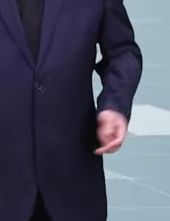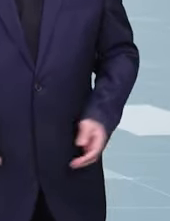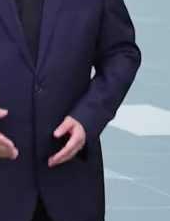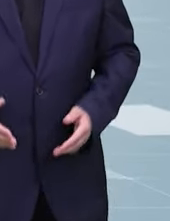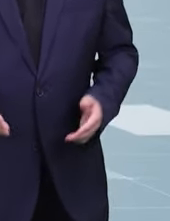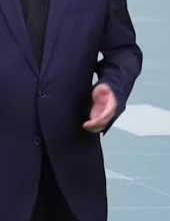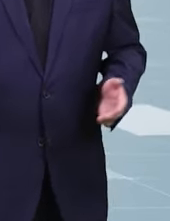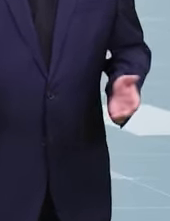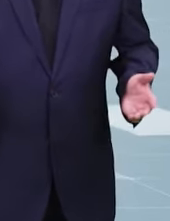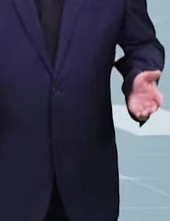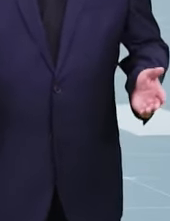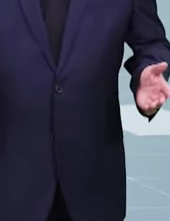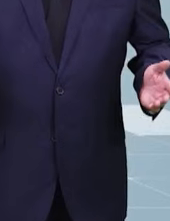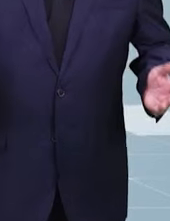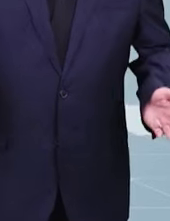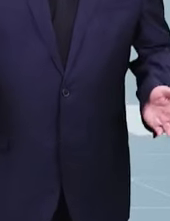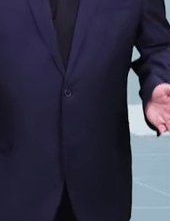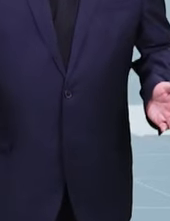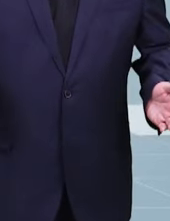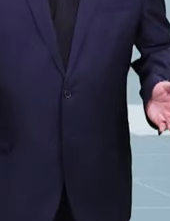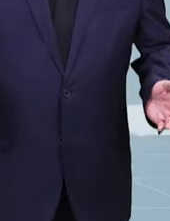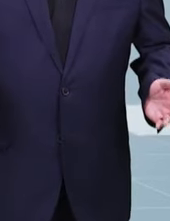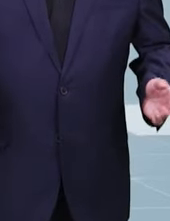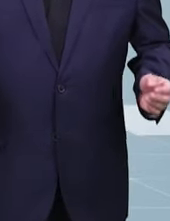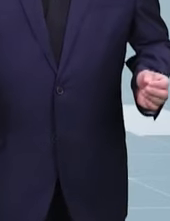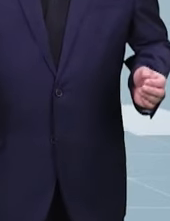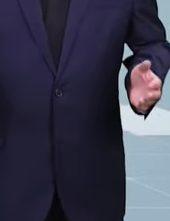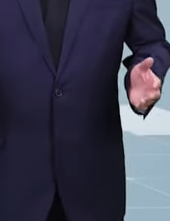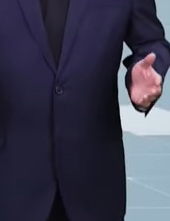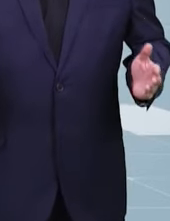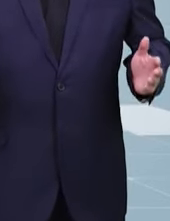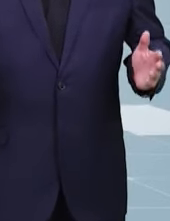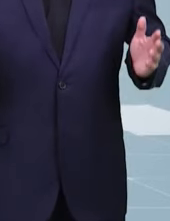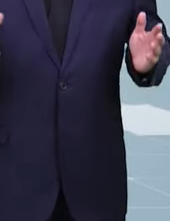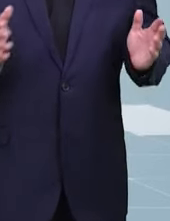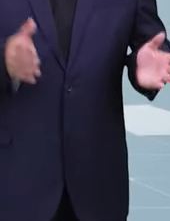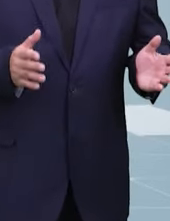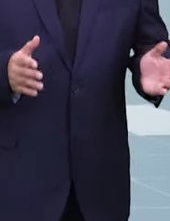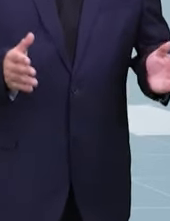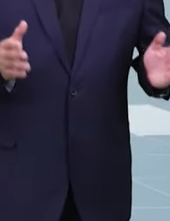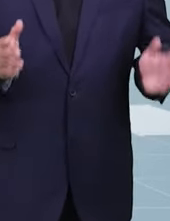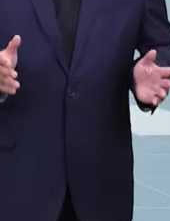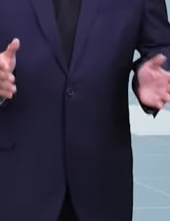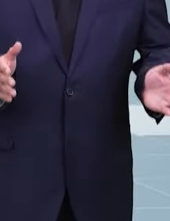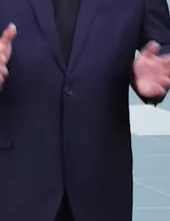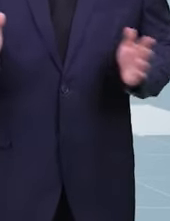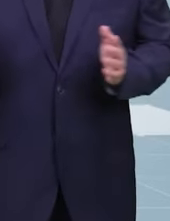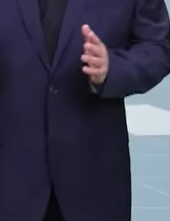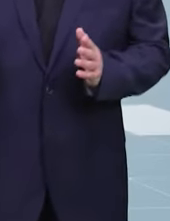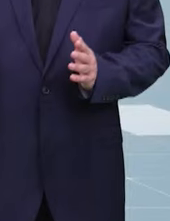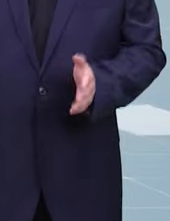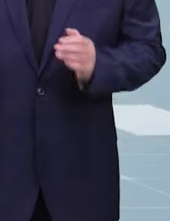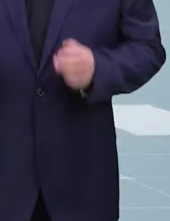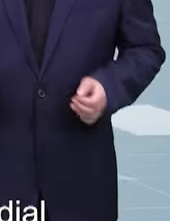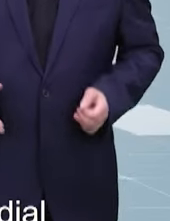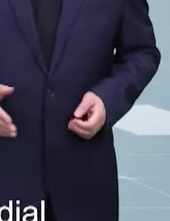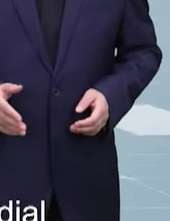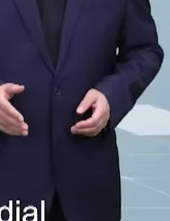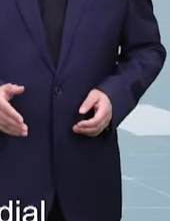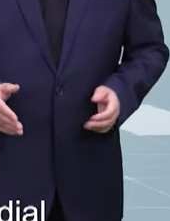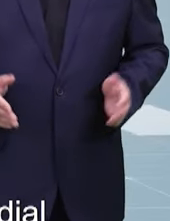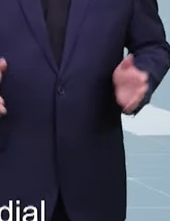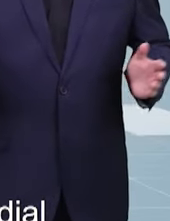meteorológica con Inteligencia artificial ha sido nombrado por laista Science